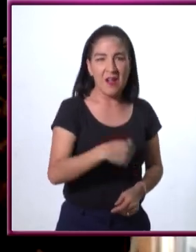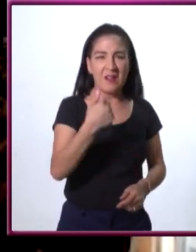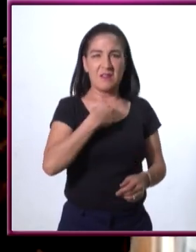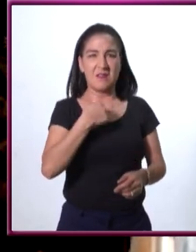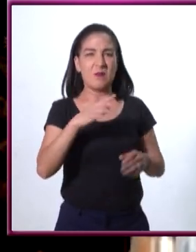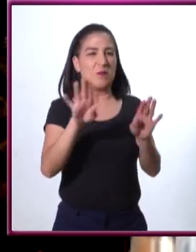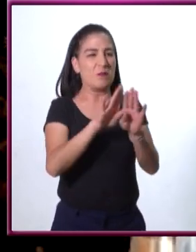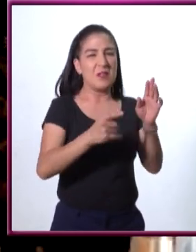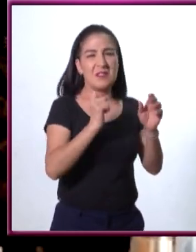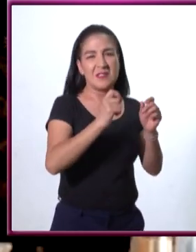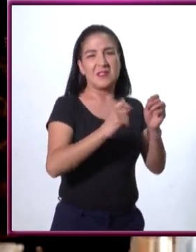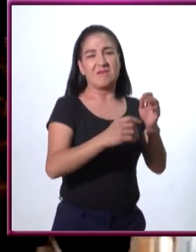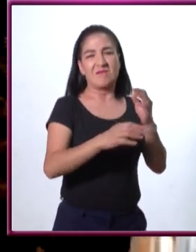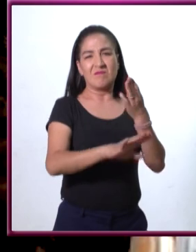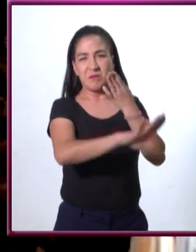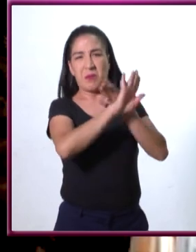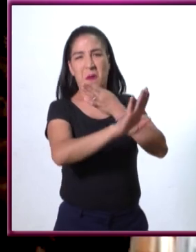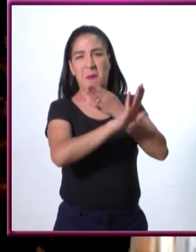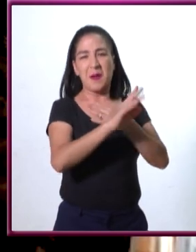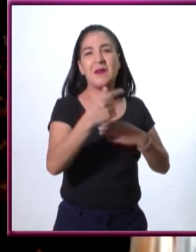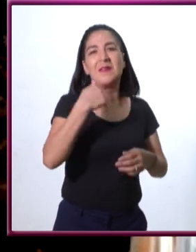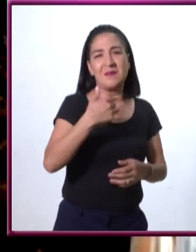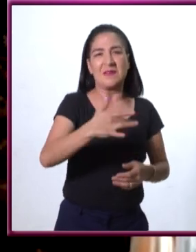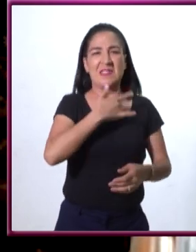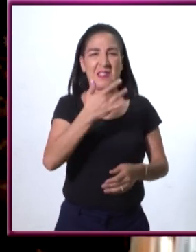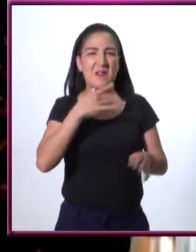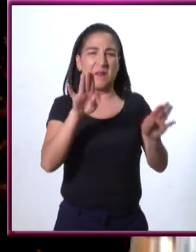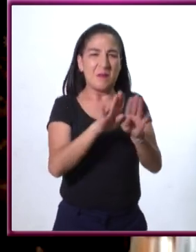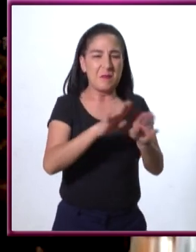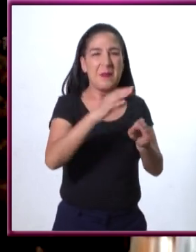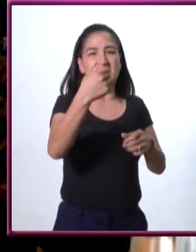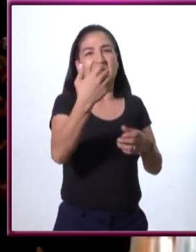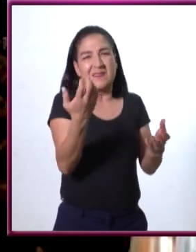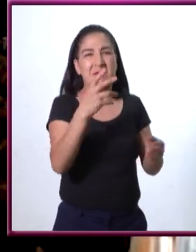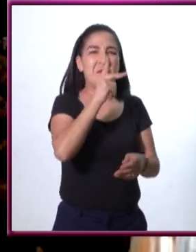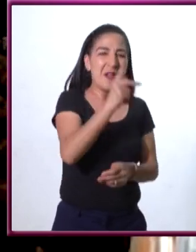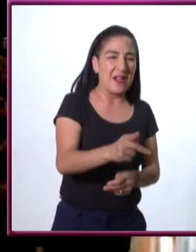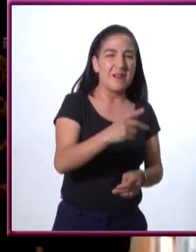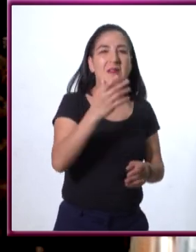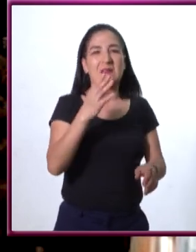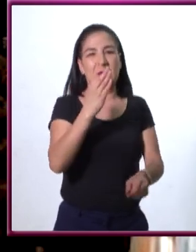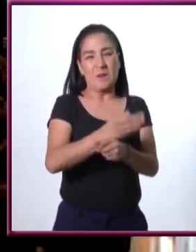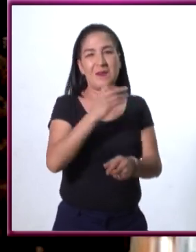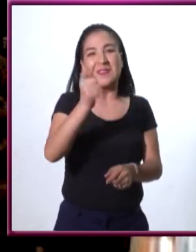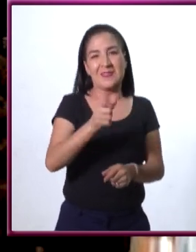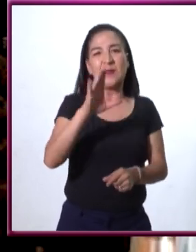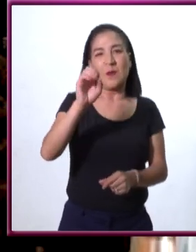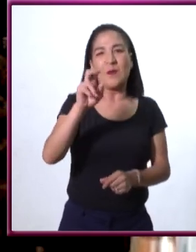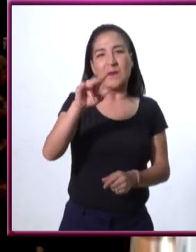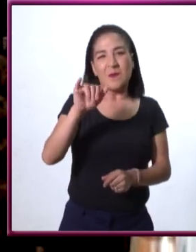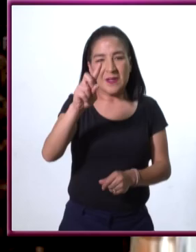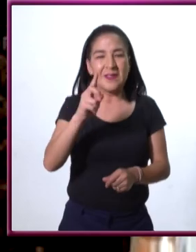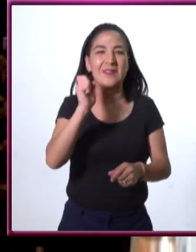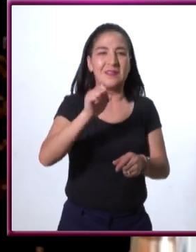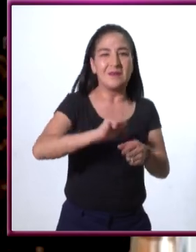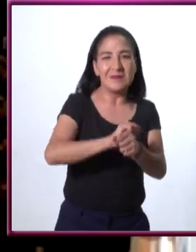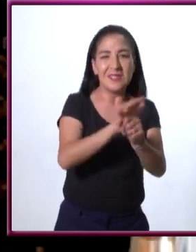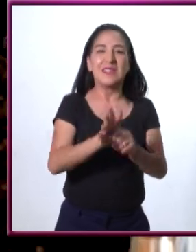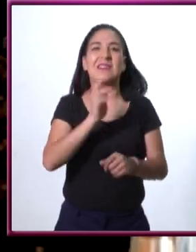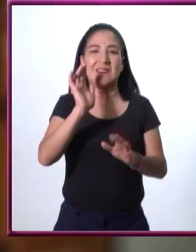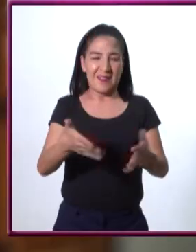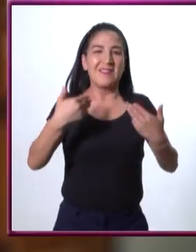una persona que entiende. Qué interesante escuchar a los jóvenes en TV, lo que nos dicen y cómo quieren